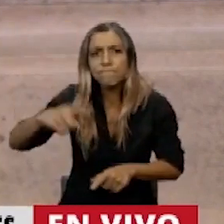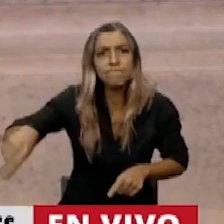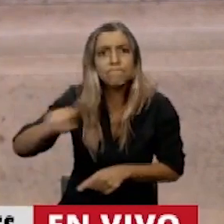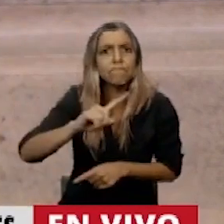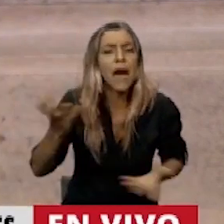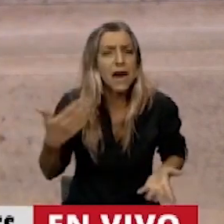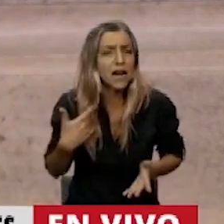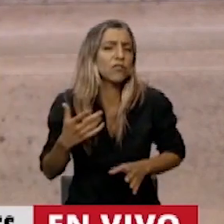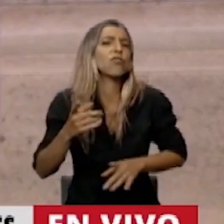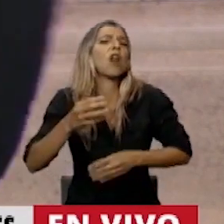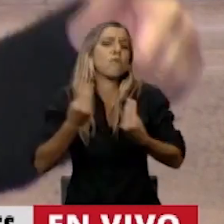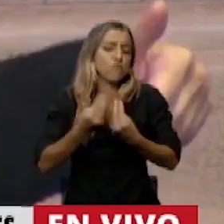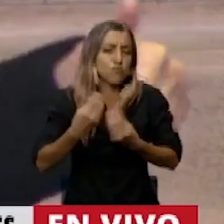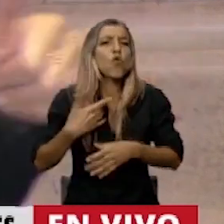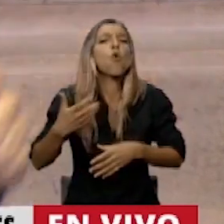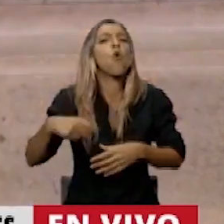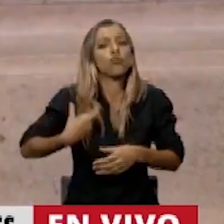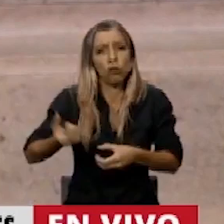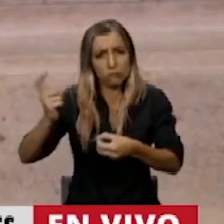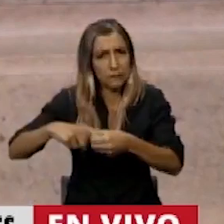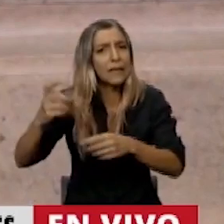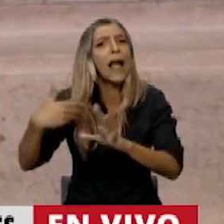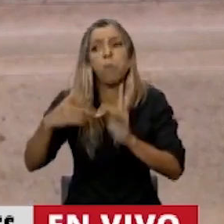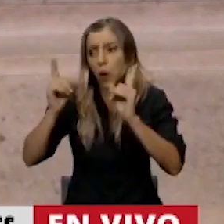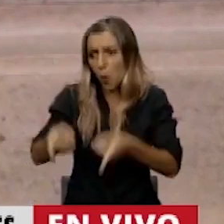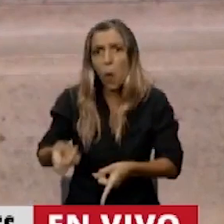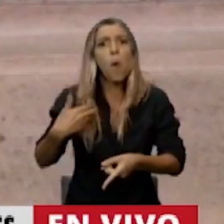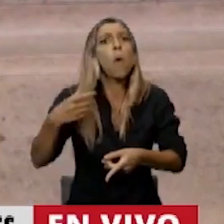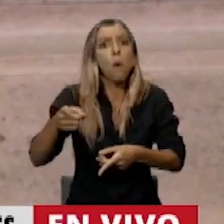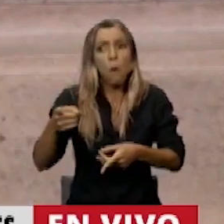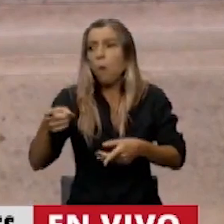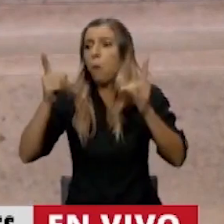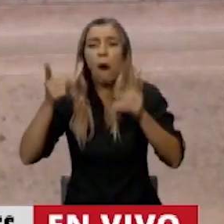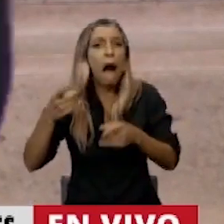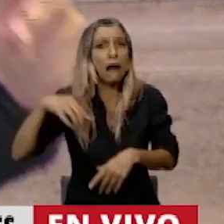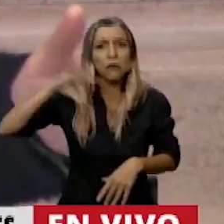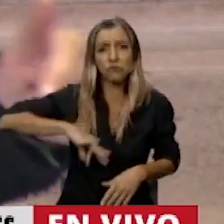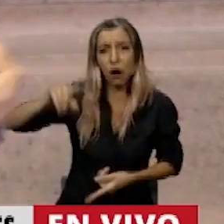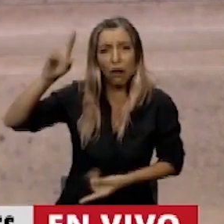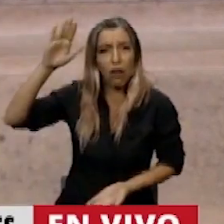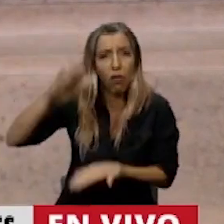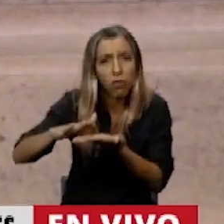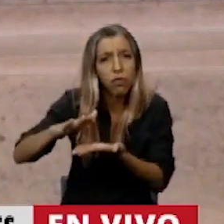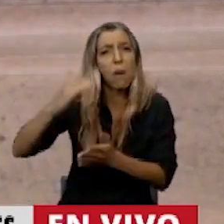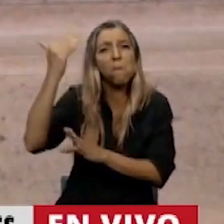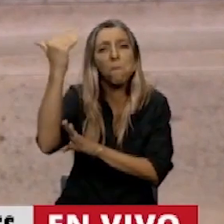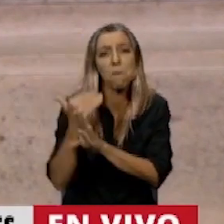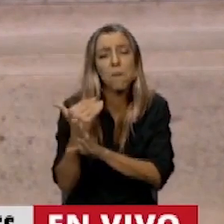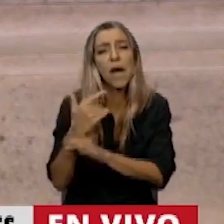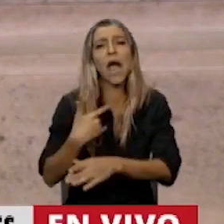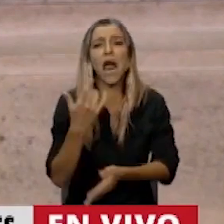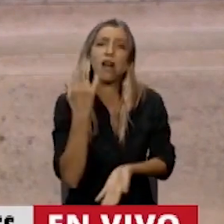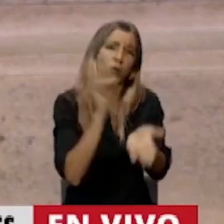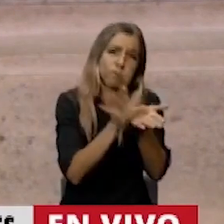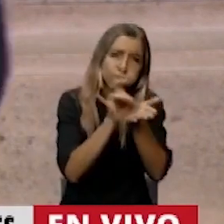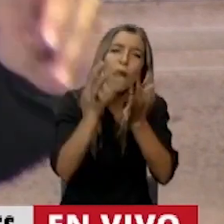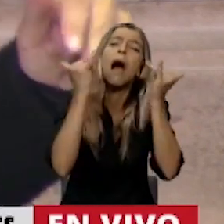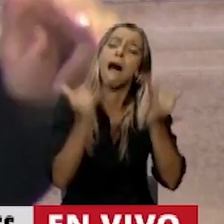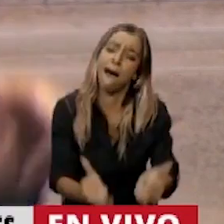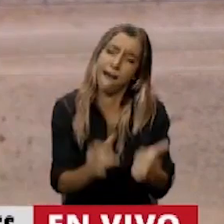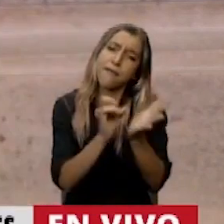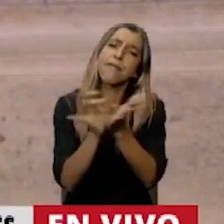direcciones sindicales que pactan bajas de salarios con la Unión Industrial, los que dejan pasar los despidos, los